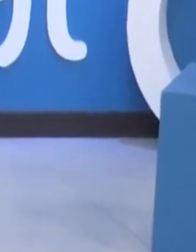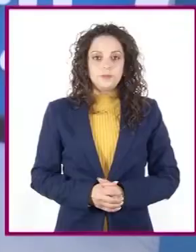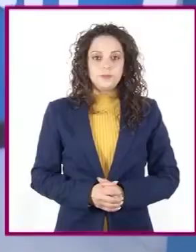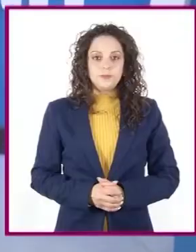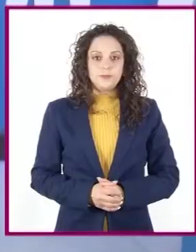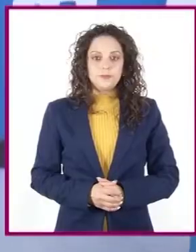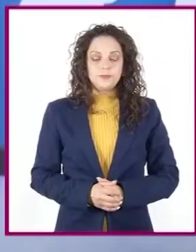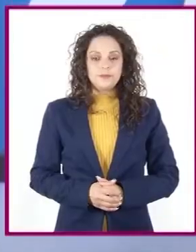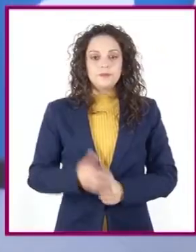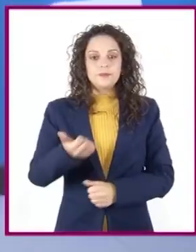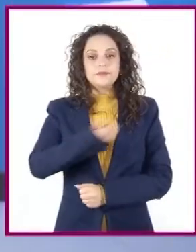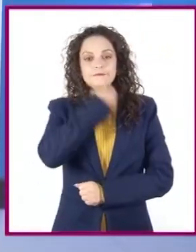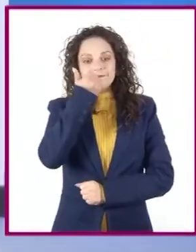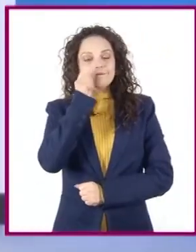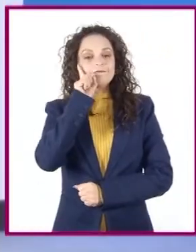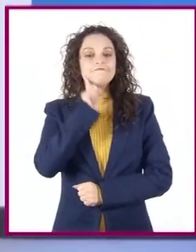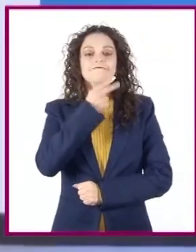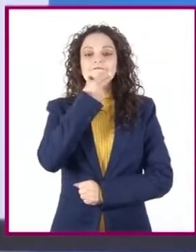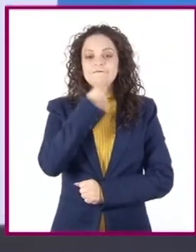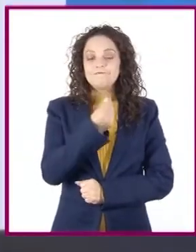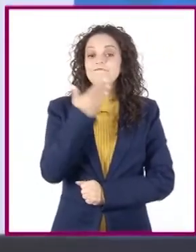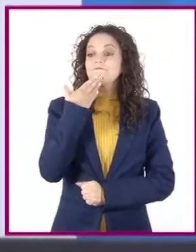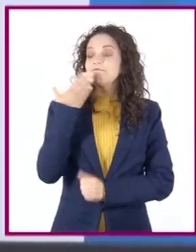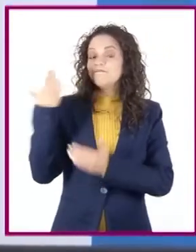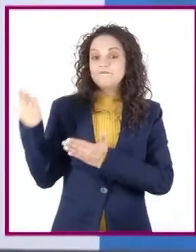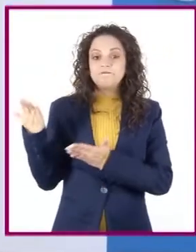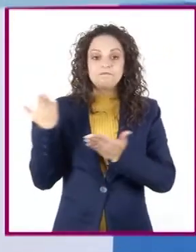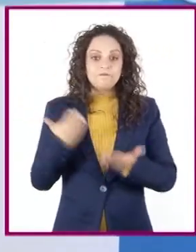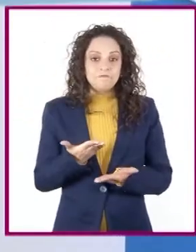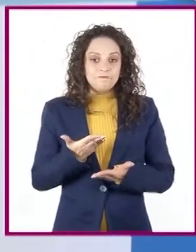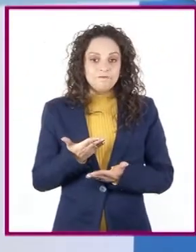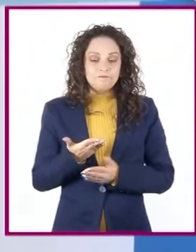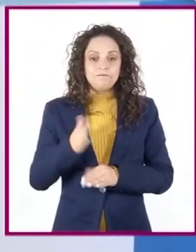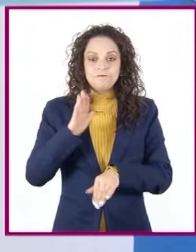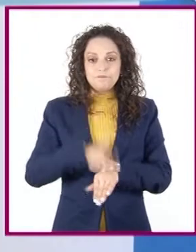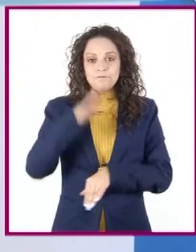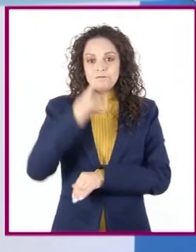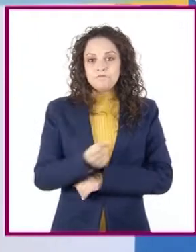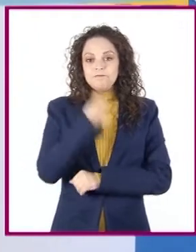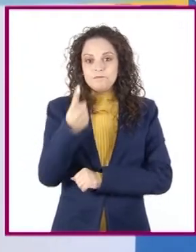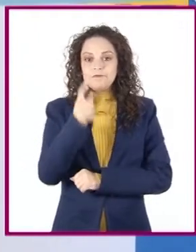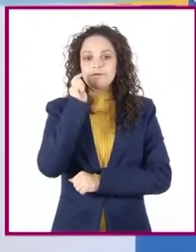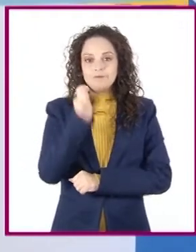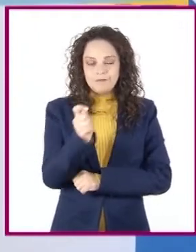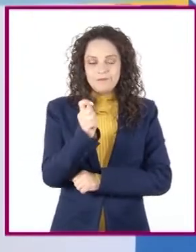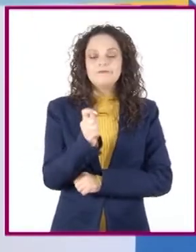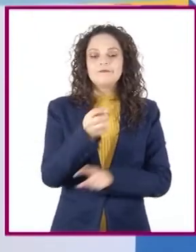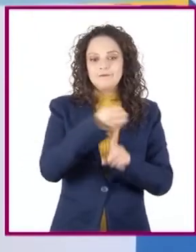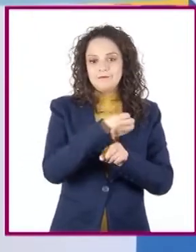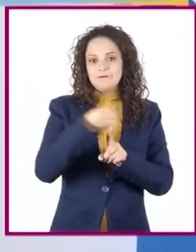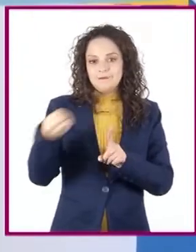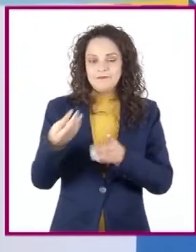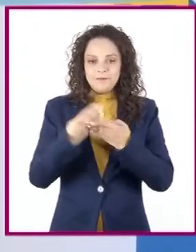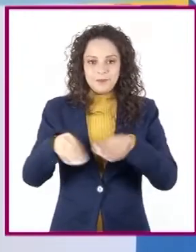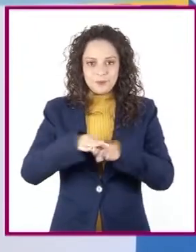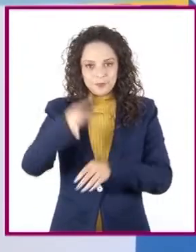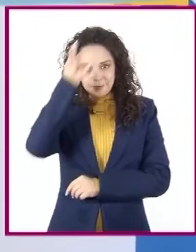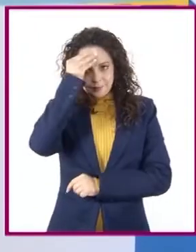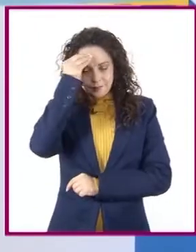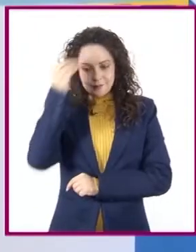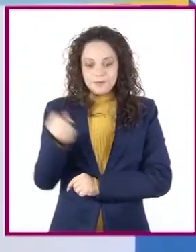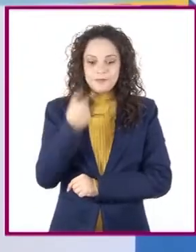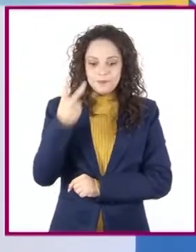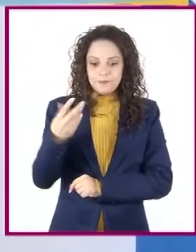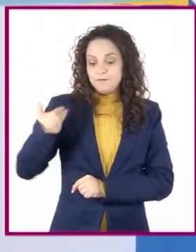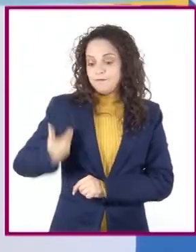Alumnas y alumnos, sean bienvenidas y bienvenidos a una sesión más de Aprende en Casa 2. Soy la profesora Leticia Conejo y me da